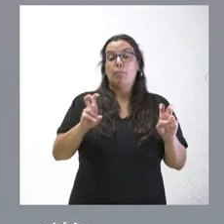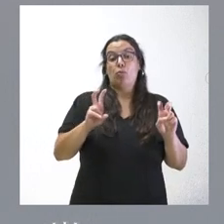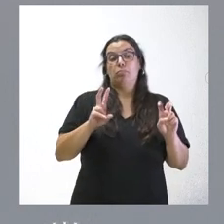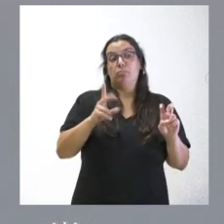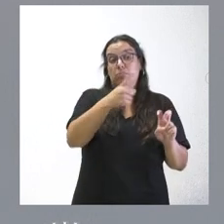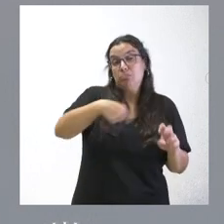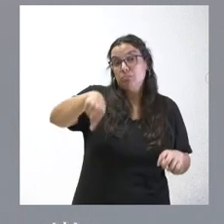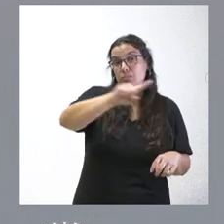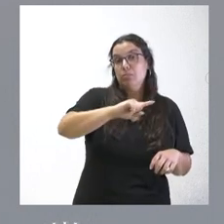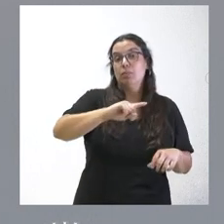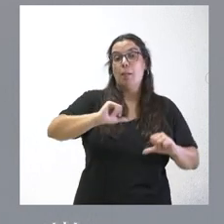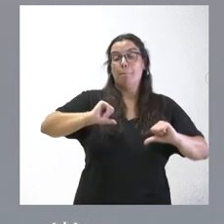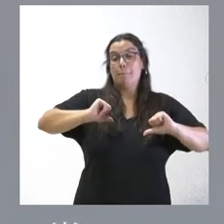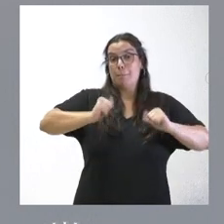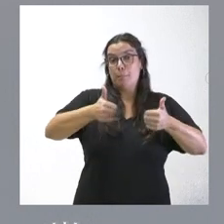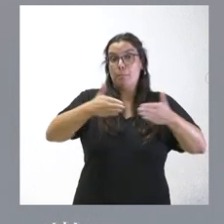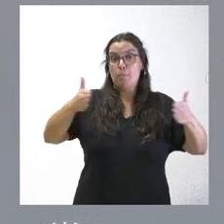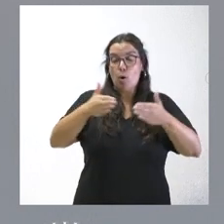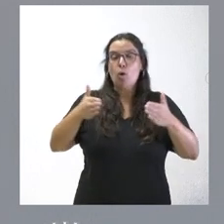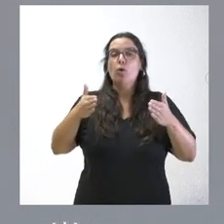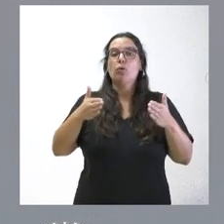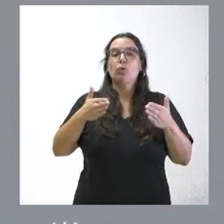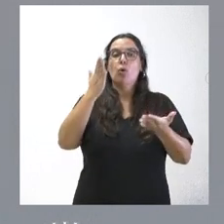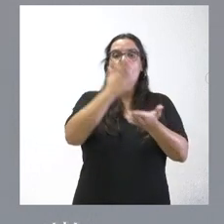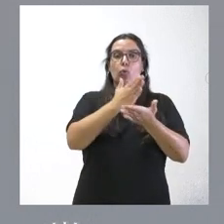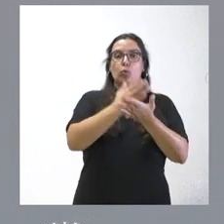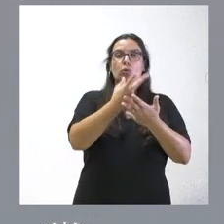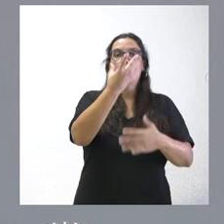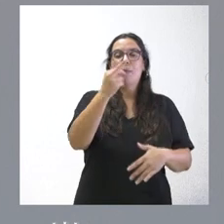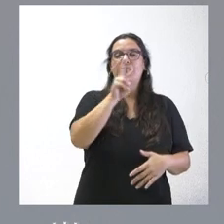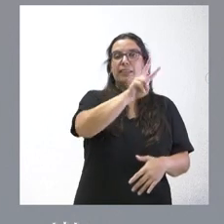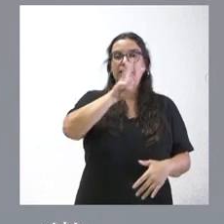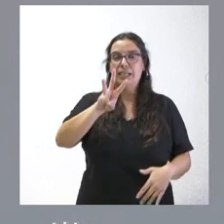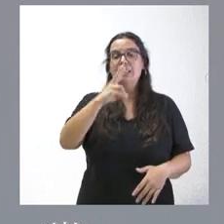se comiencen a impartir en el curso 2023-2024